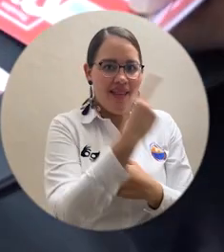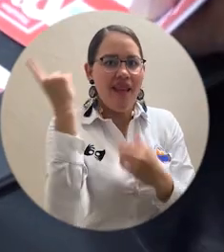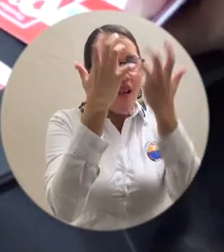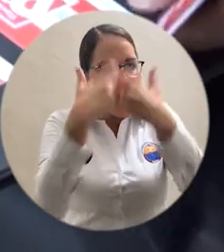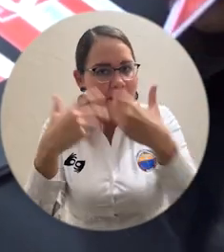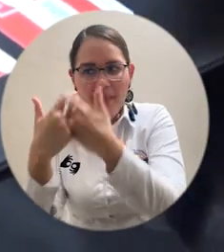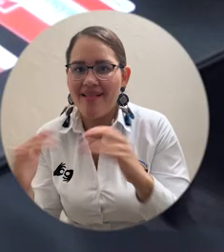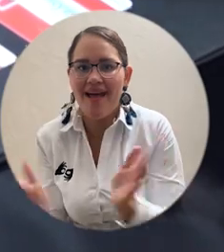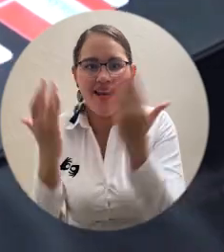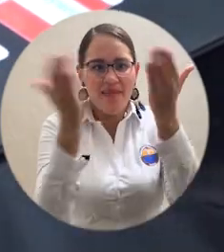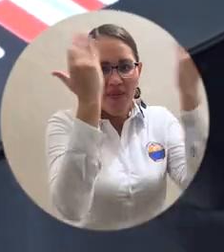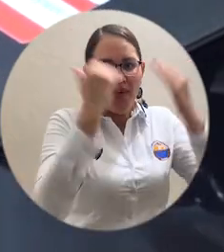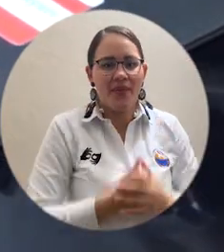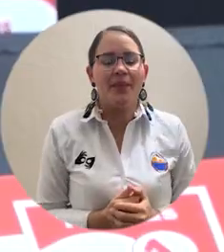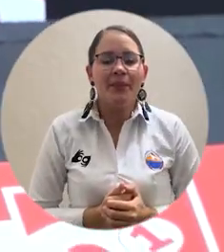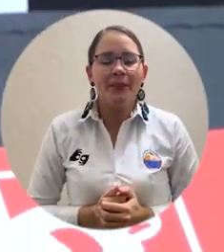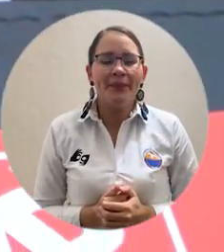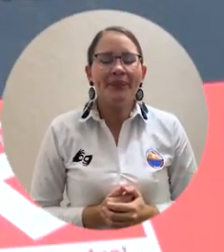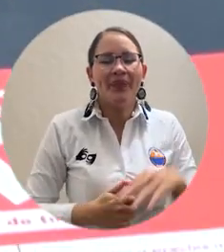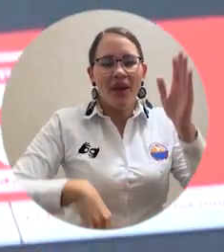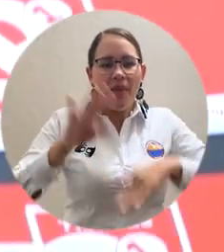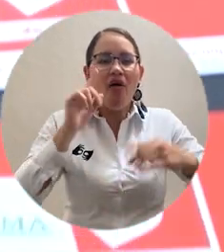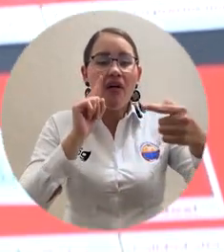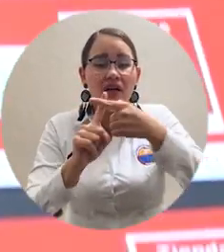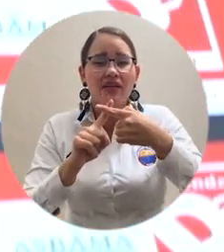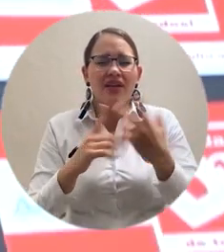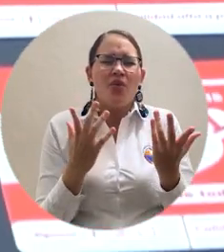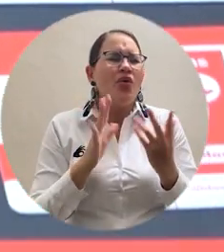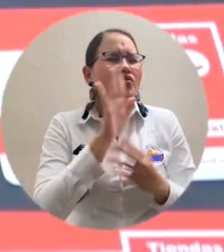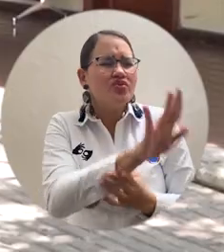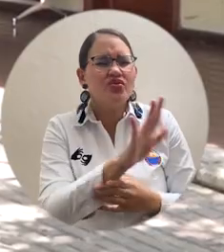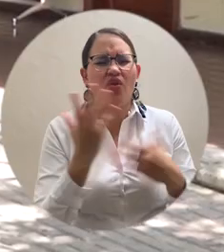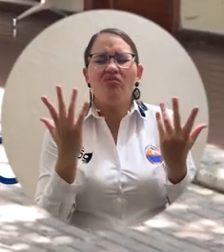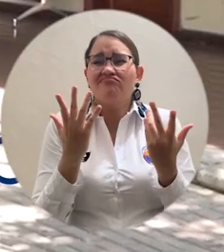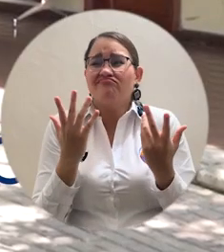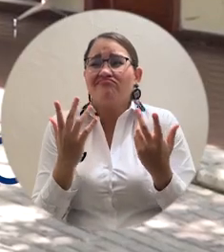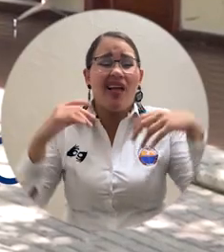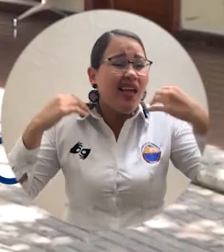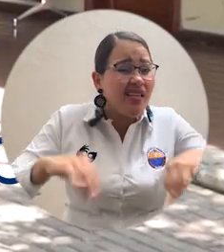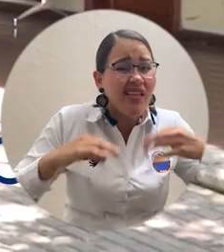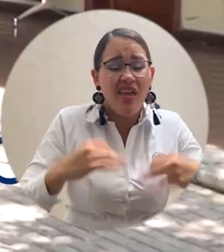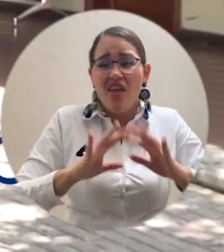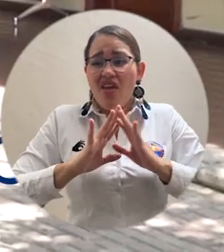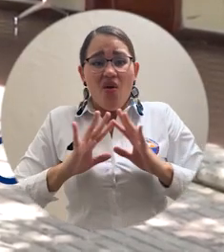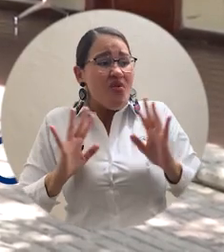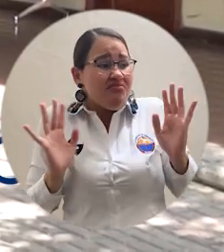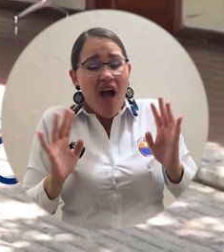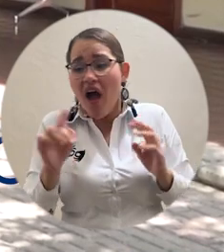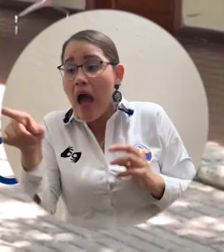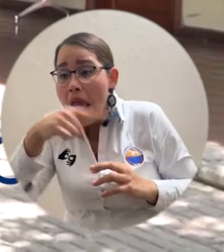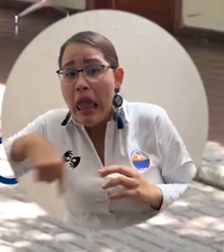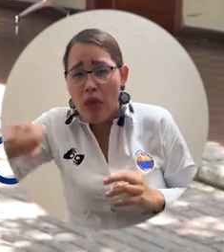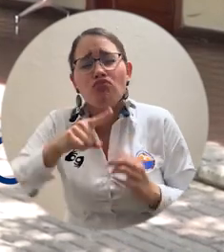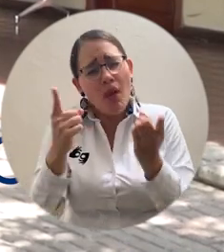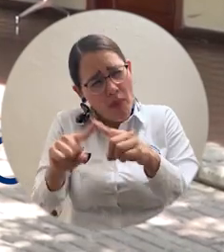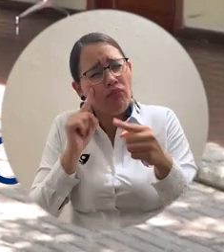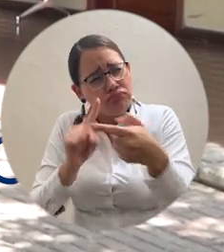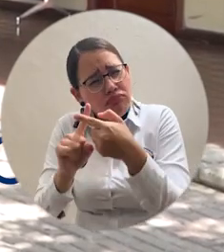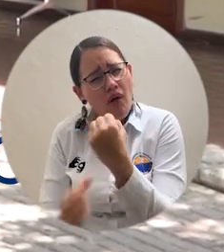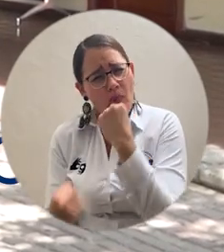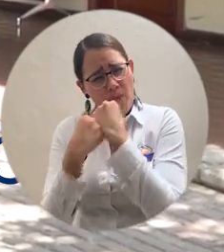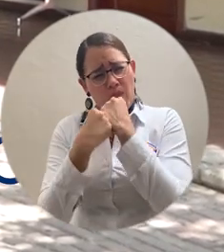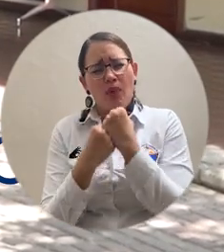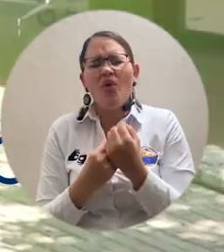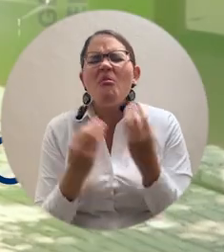no solo al Fondo de Solidaridad con Mercado, sino también al Fondo de Apoyo para la matrícula, para que logremos ese